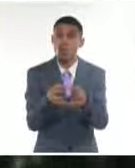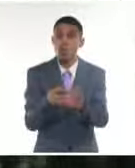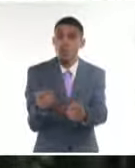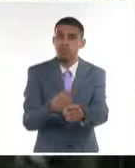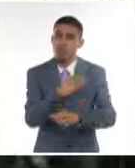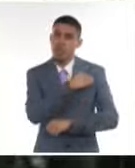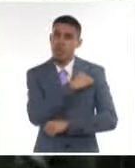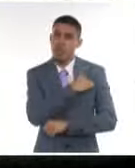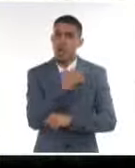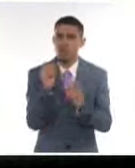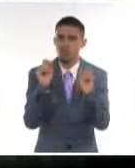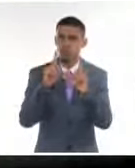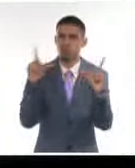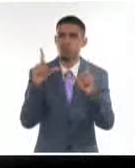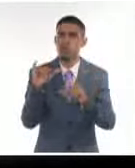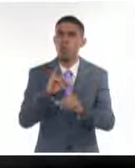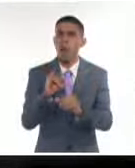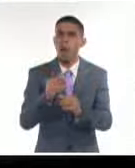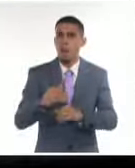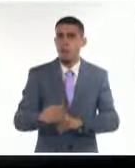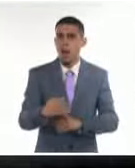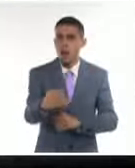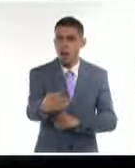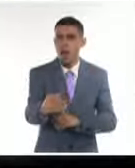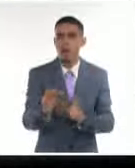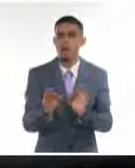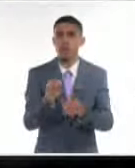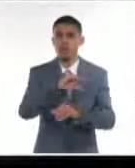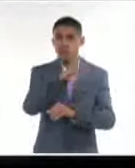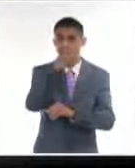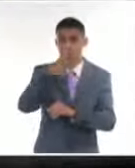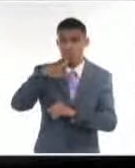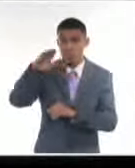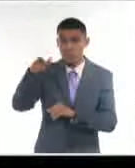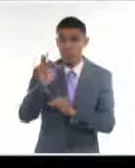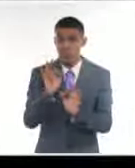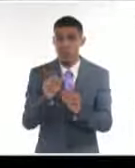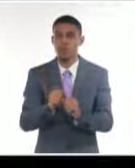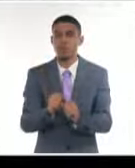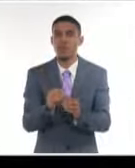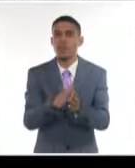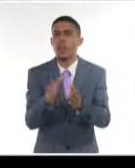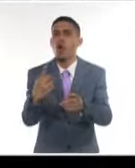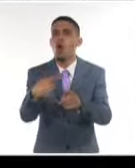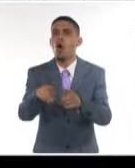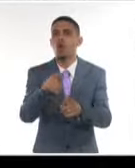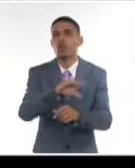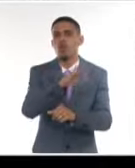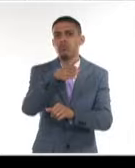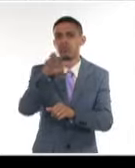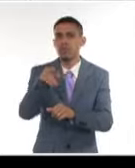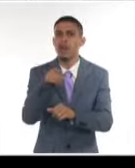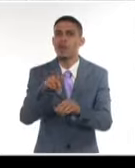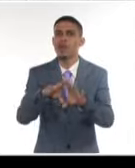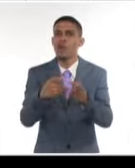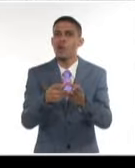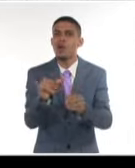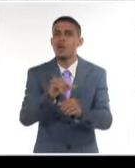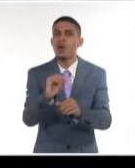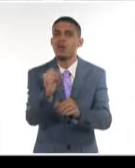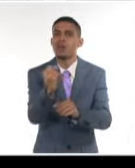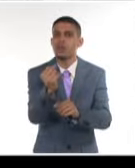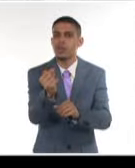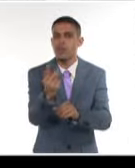un sorprendente desplazamiento desde la Sierra Maestra hasta la Sierra Cristal, colocó la semilla del segundo